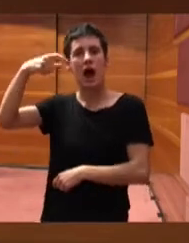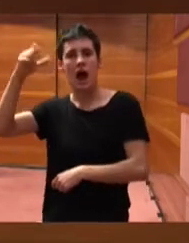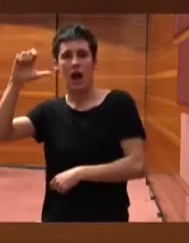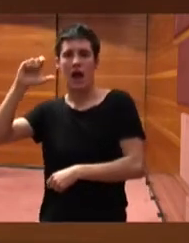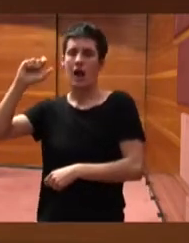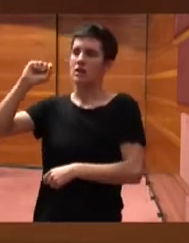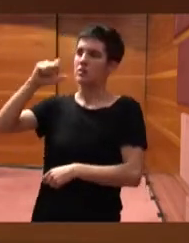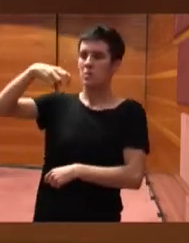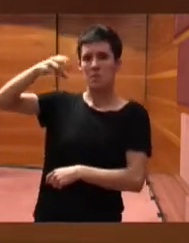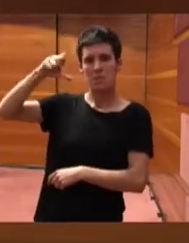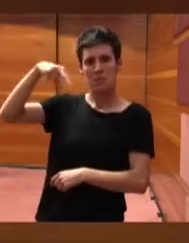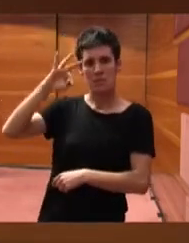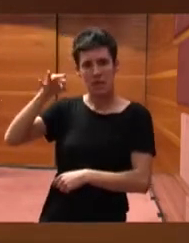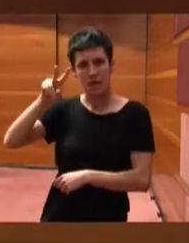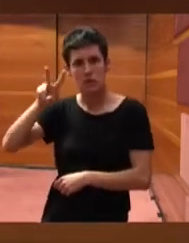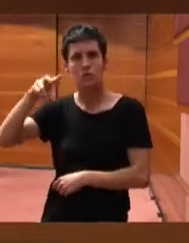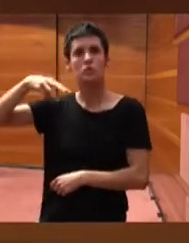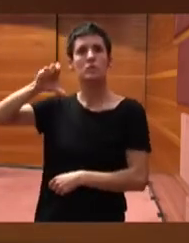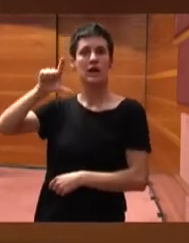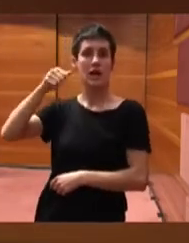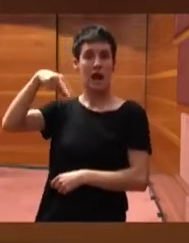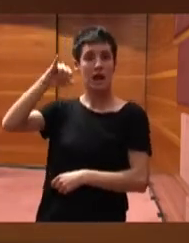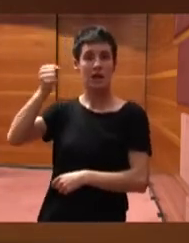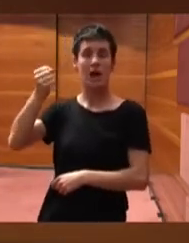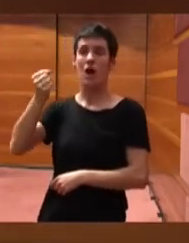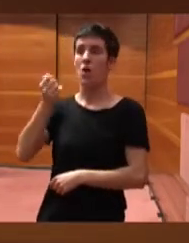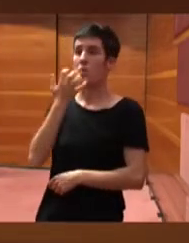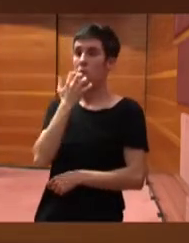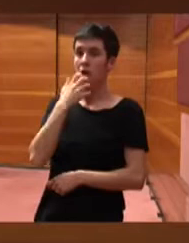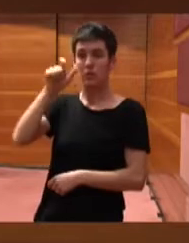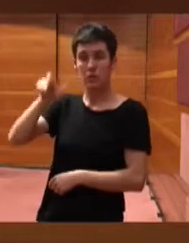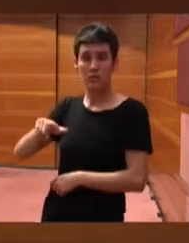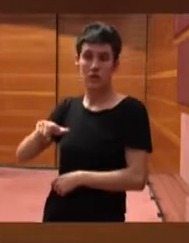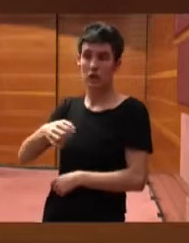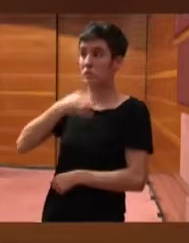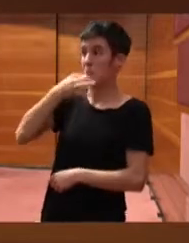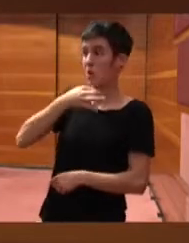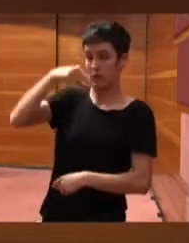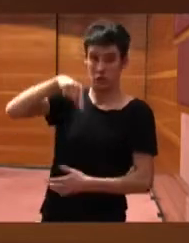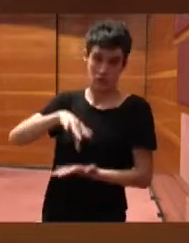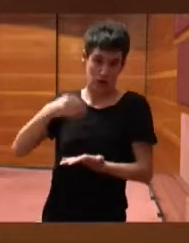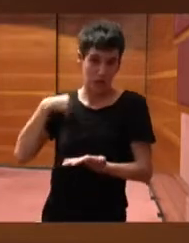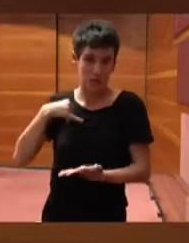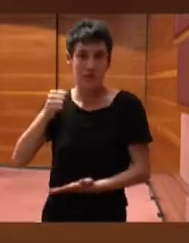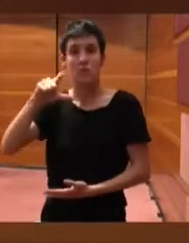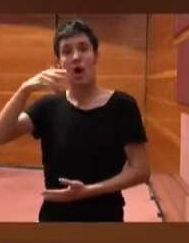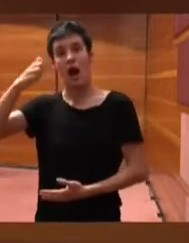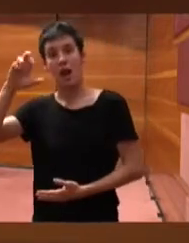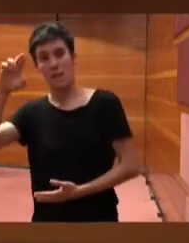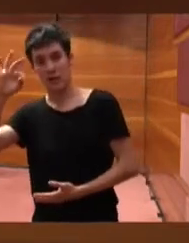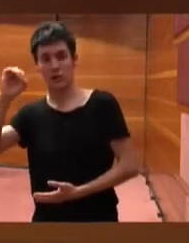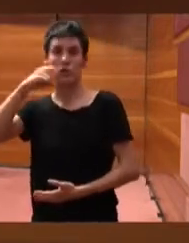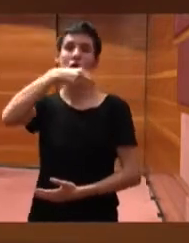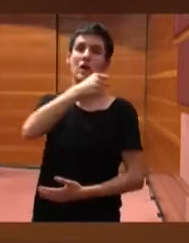Indía, Menchu Ramillo, Melania Moscoso o personas ponentes como las que hoy tenemos, que son Alberto Ortiz de Zárate y Nagore